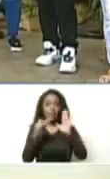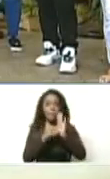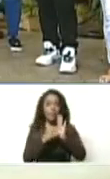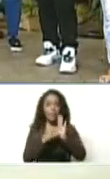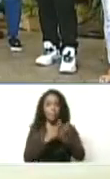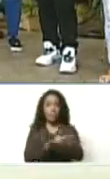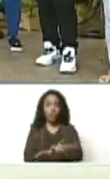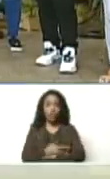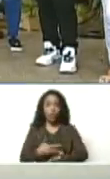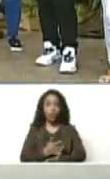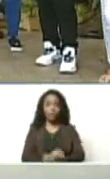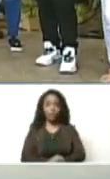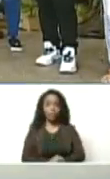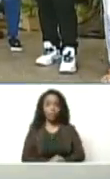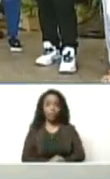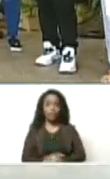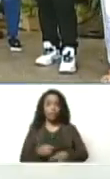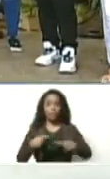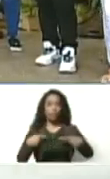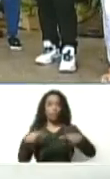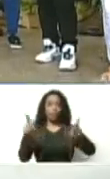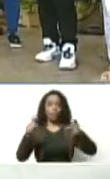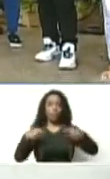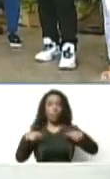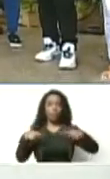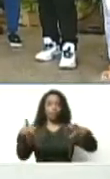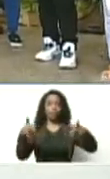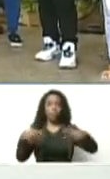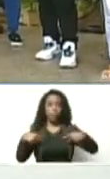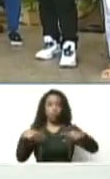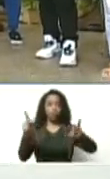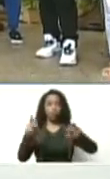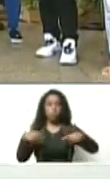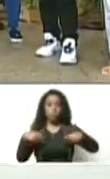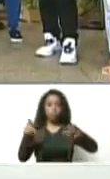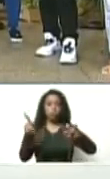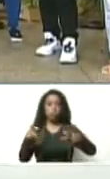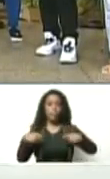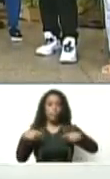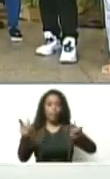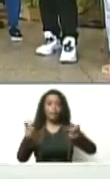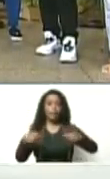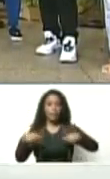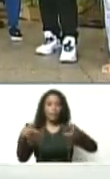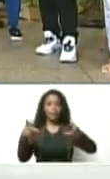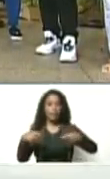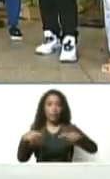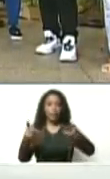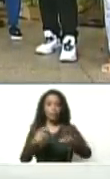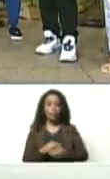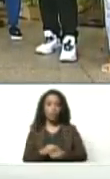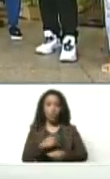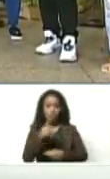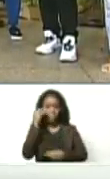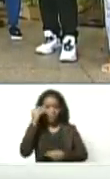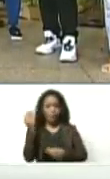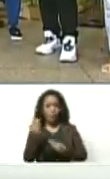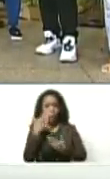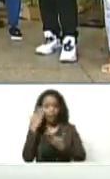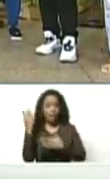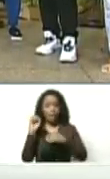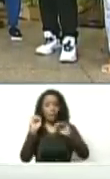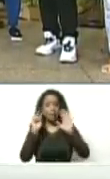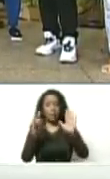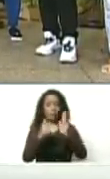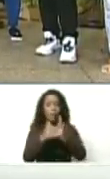7.000 millones, dale que dale, cuenta que cuenta. Ah, Simón Serpa, ¿cómo te quedó el ojo?